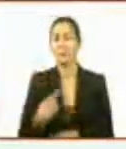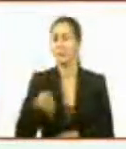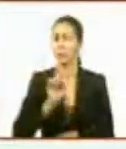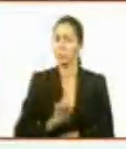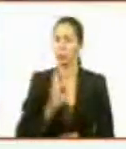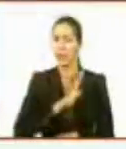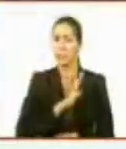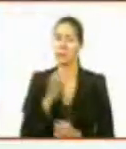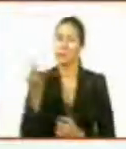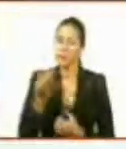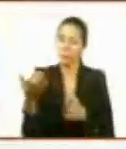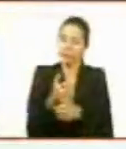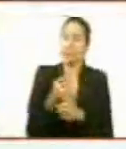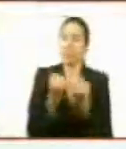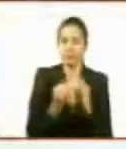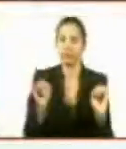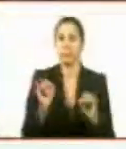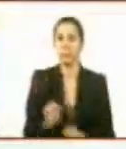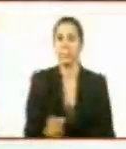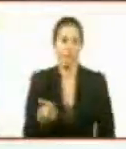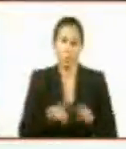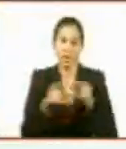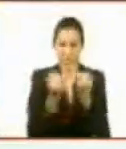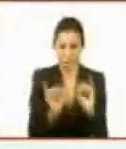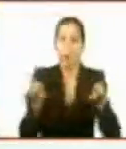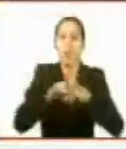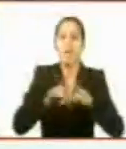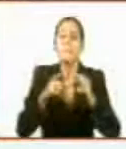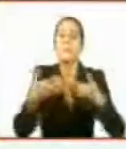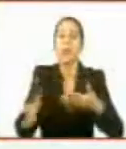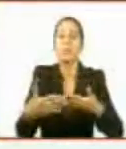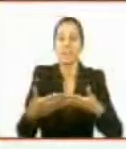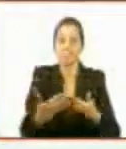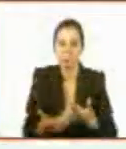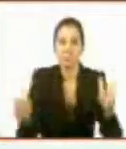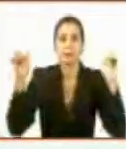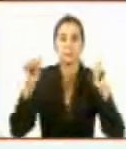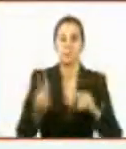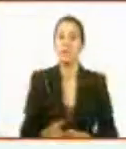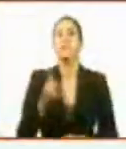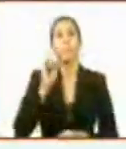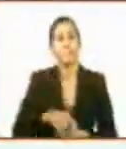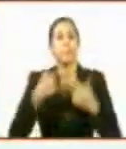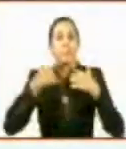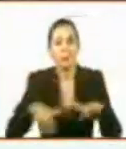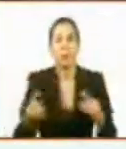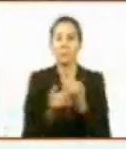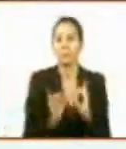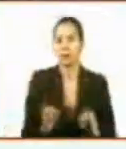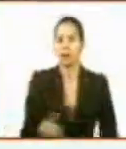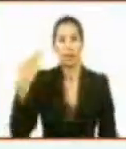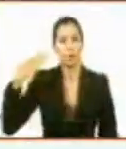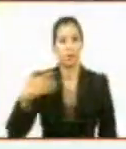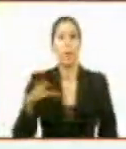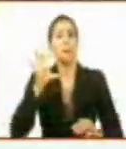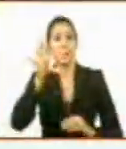que ella era la puerta que abierta nos permitiría reconquistarlos a todos. La cerraron también, estábamos como en una tumba, la patria estaba